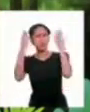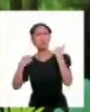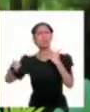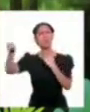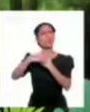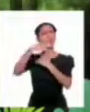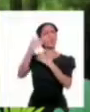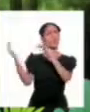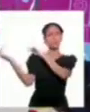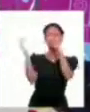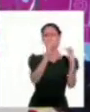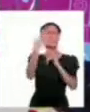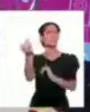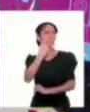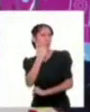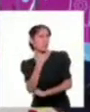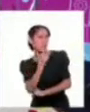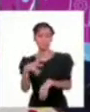de independencia?